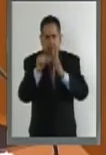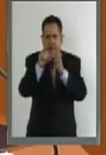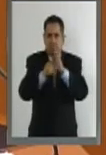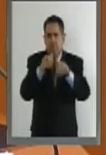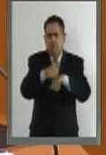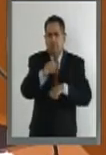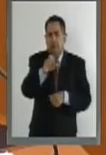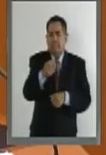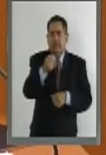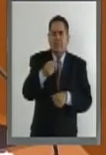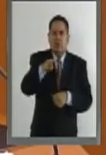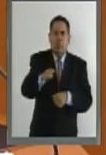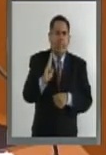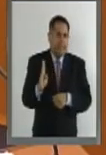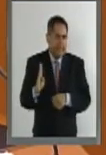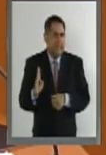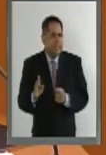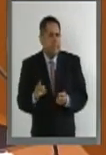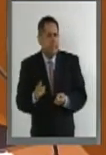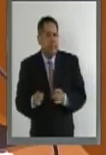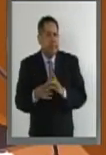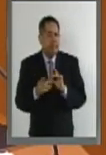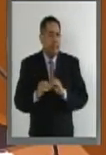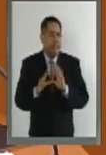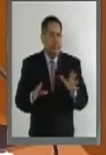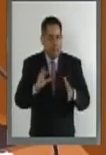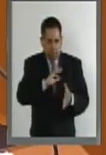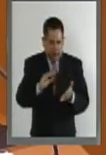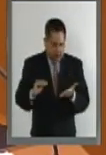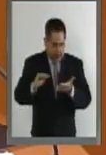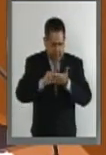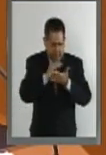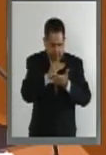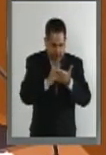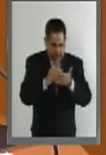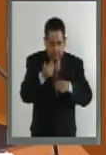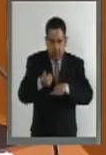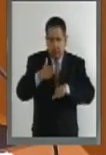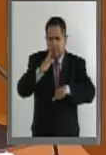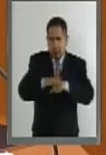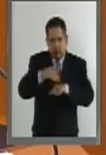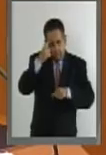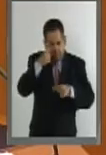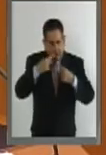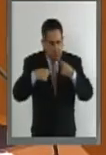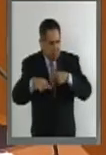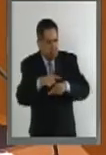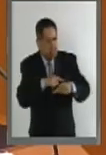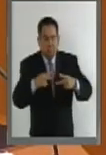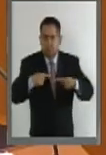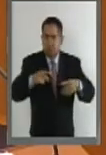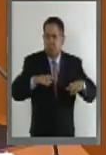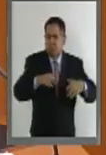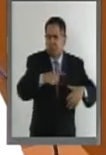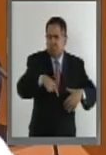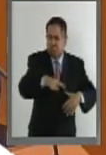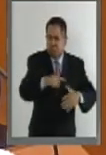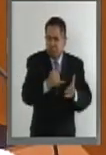69B, mediante el cual se pueden imponer sanciones administrativas a los contribuyentes.